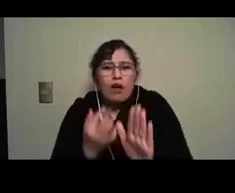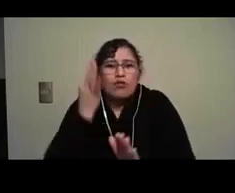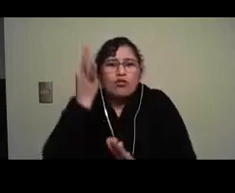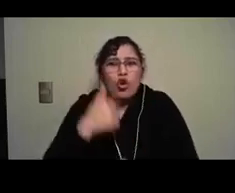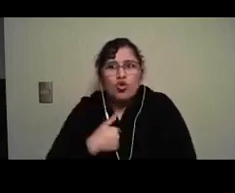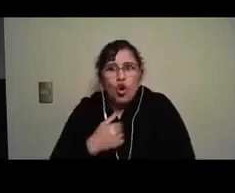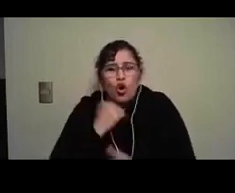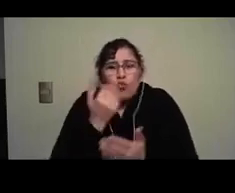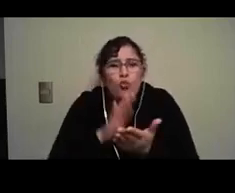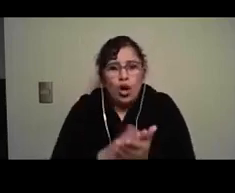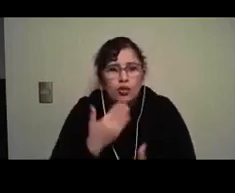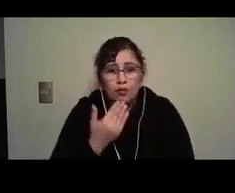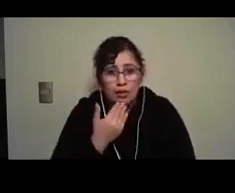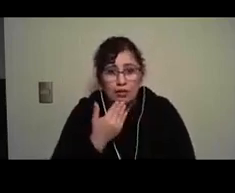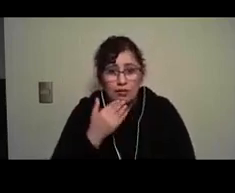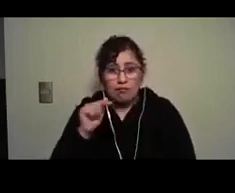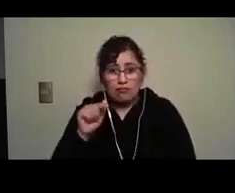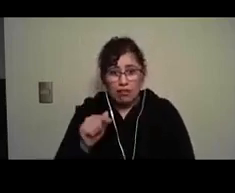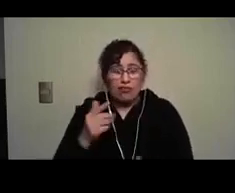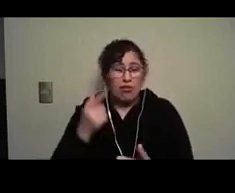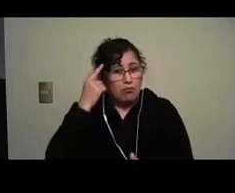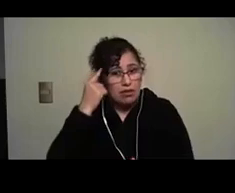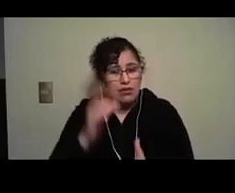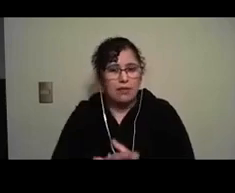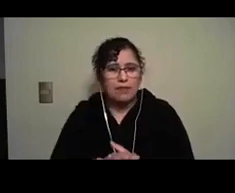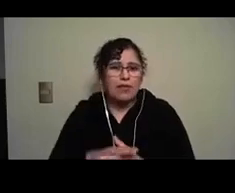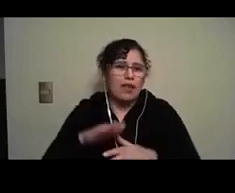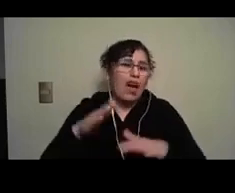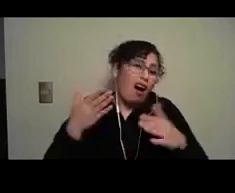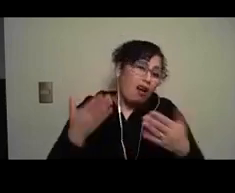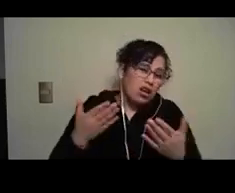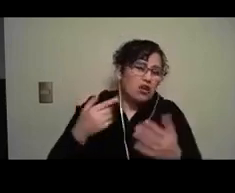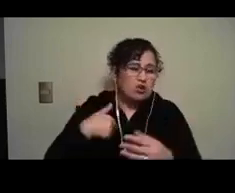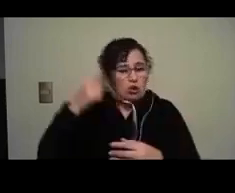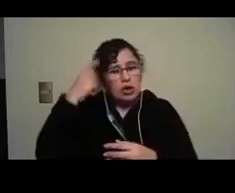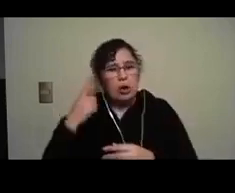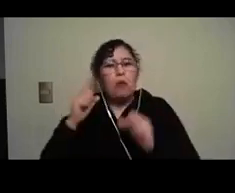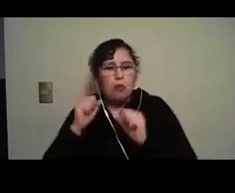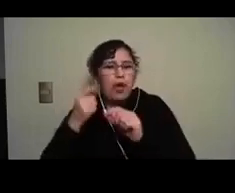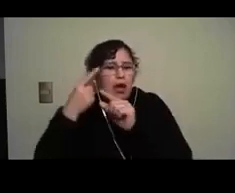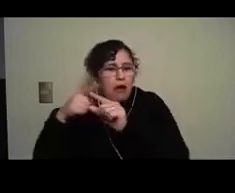es que tal vez se podría haber hecho las cosas de manera un poco más diferente para ellos, ¿ya?